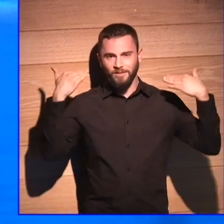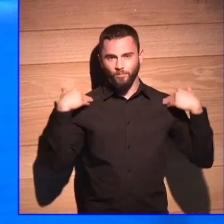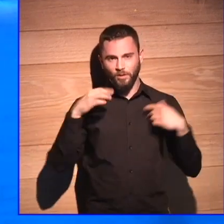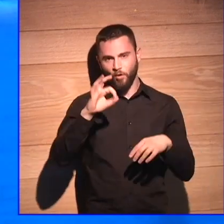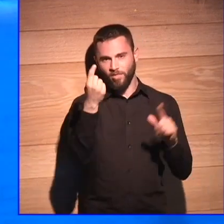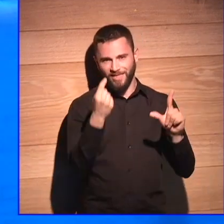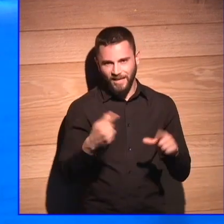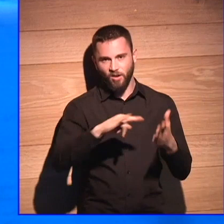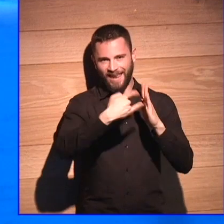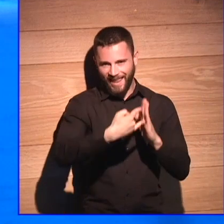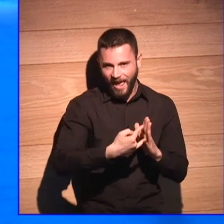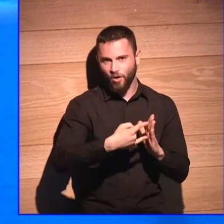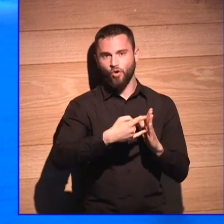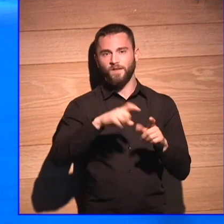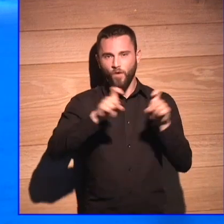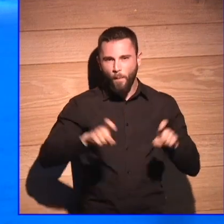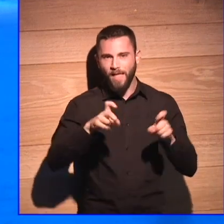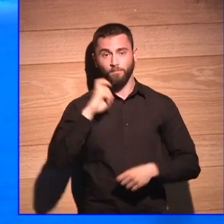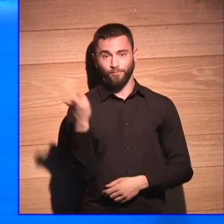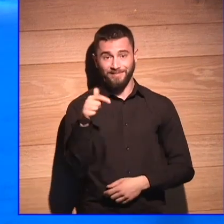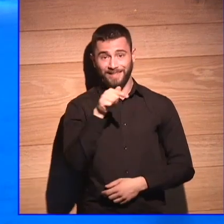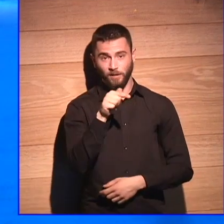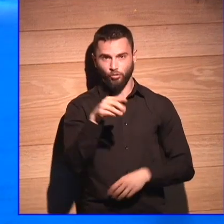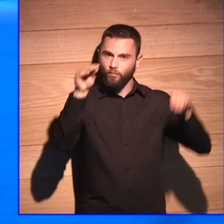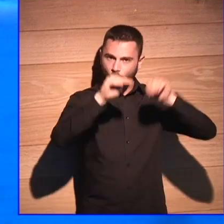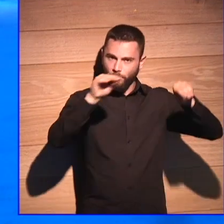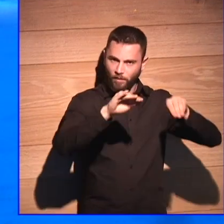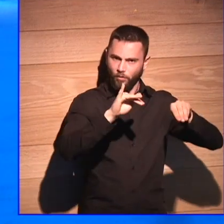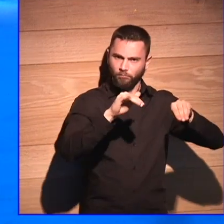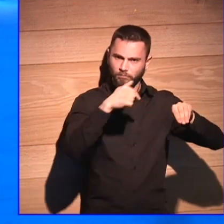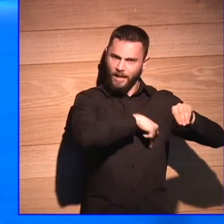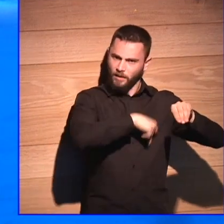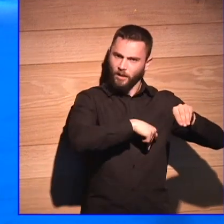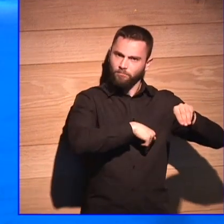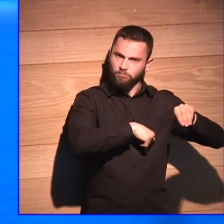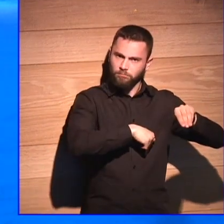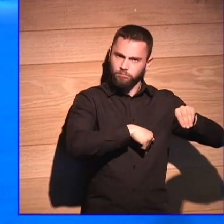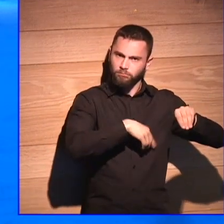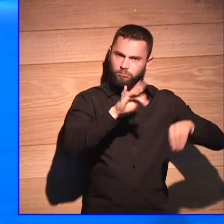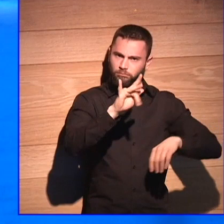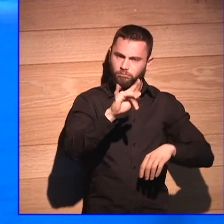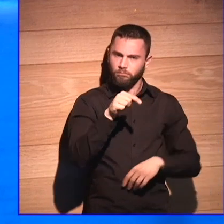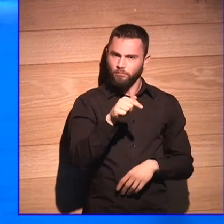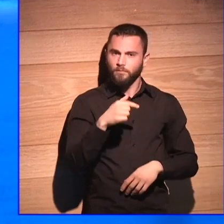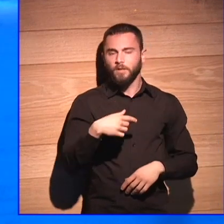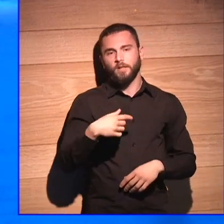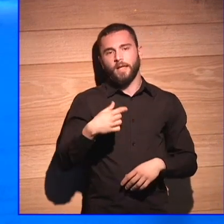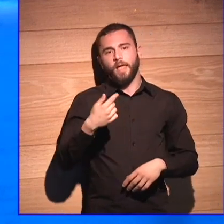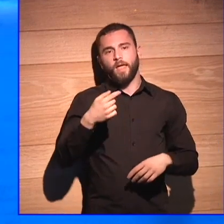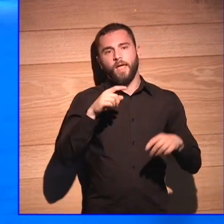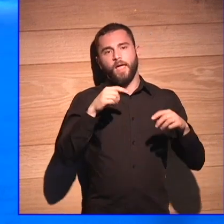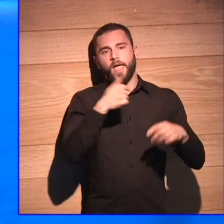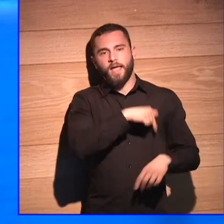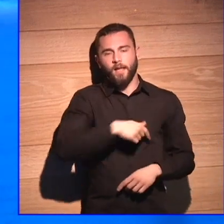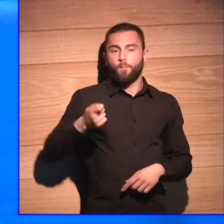o sea, los ingenieros, los informáticos, reciben esta formación ética, que a veces se llama ética profesional, y porque lo